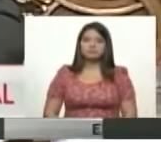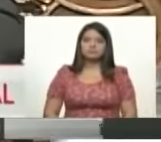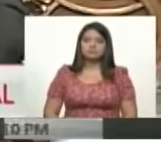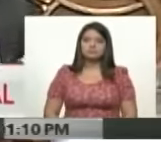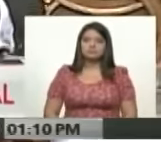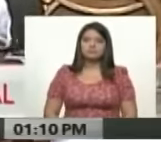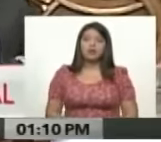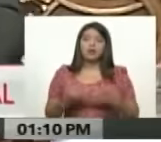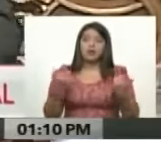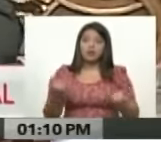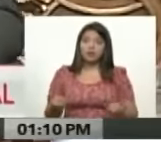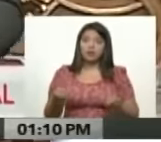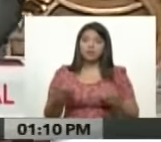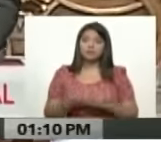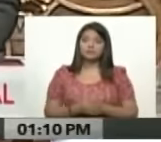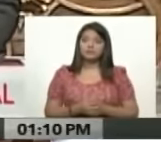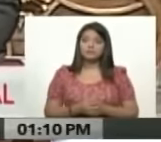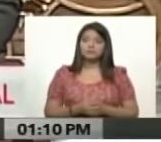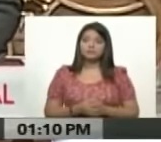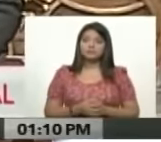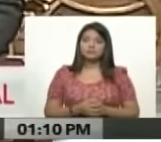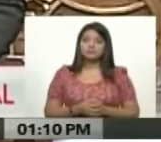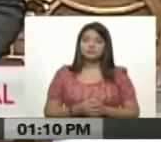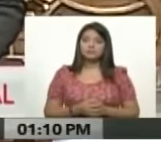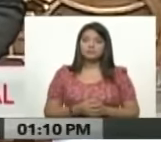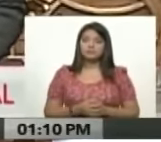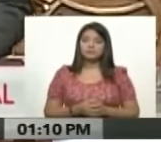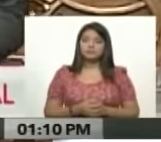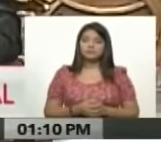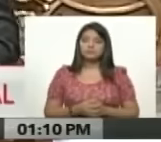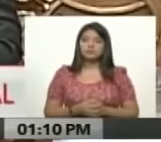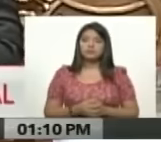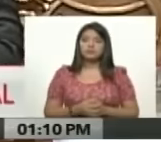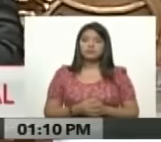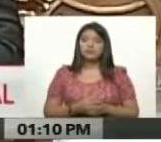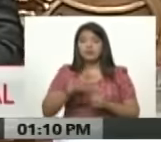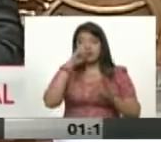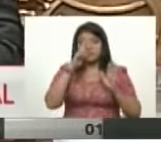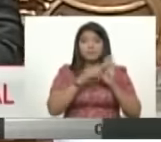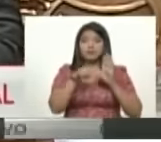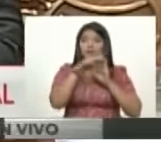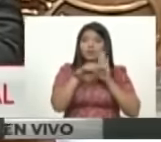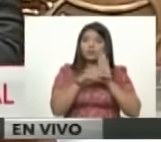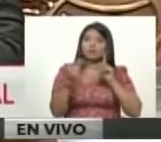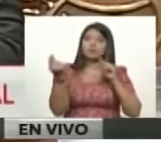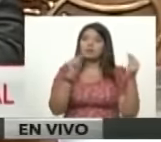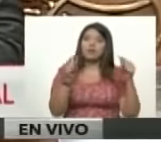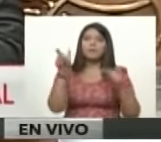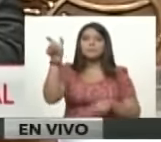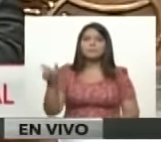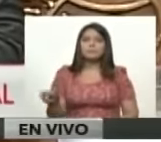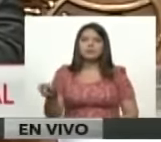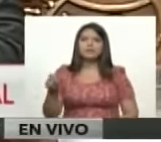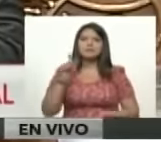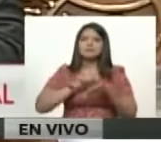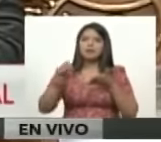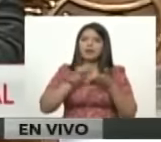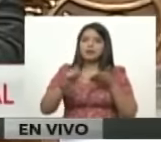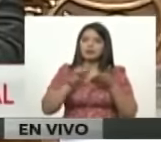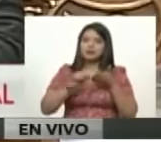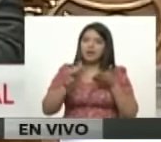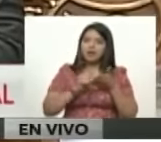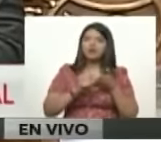Se procede ahora a la postulación, de conformidad con el reglamento interior y debate, del ciudadano secretario